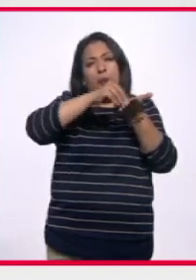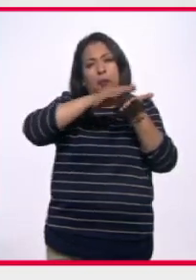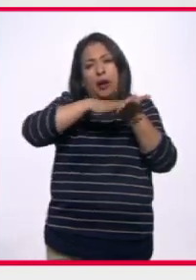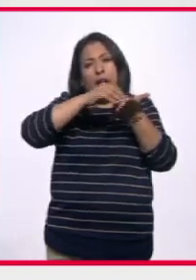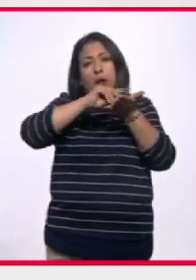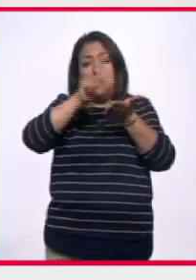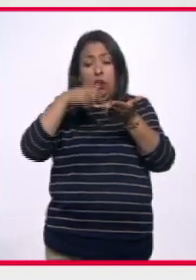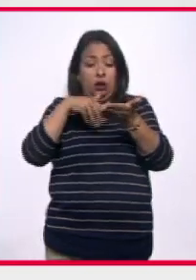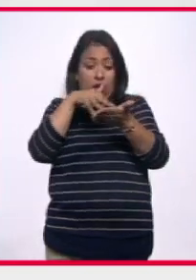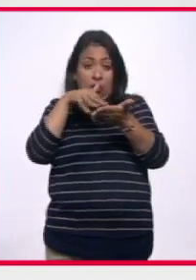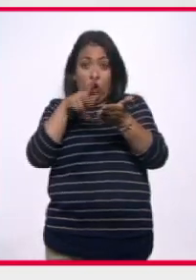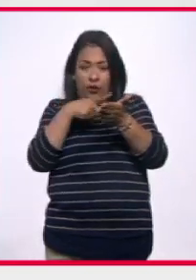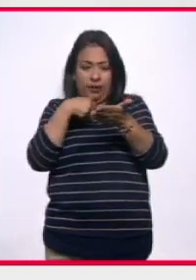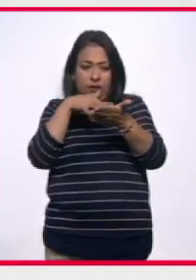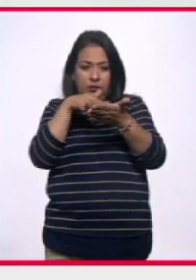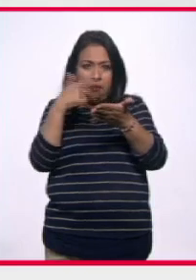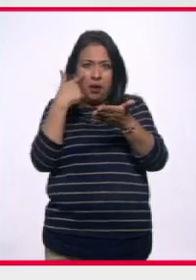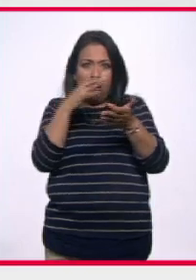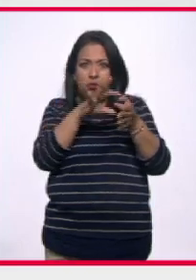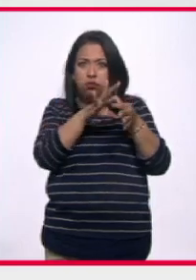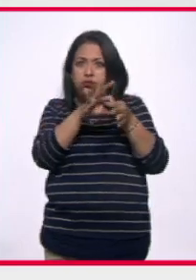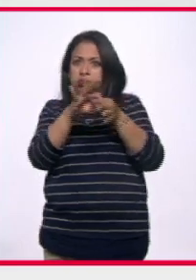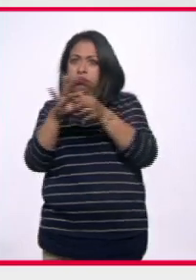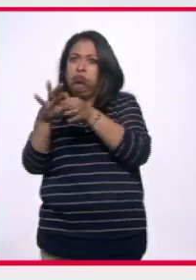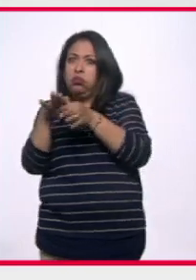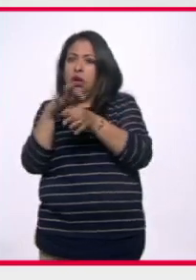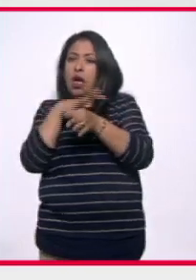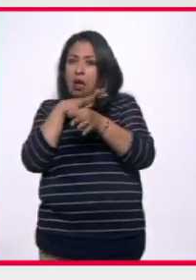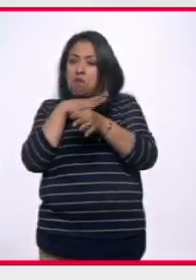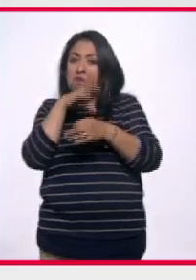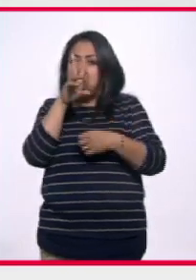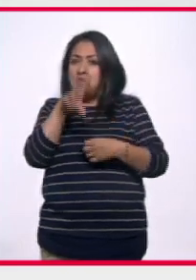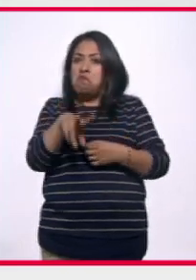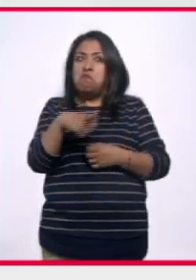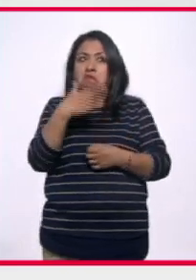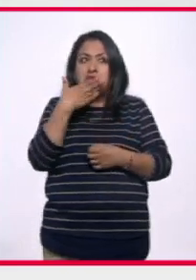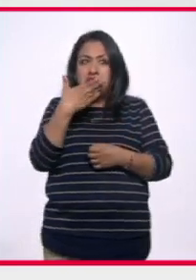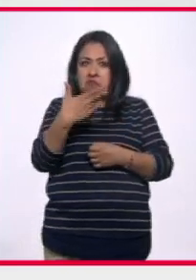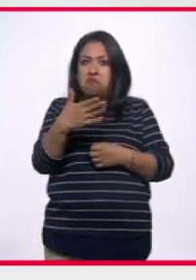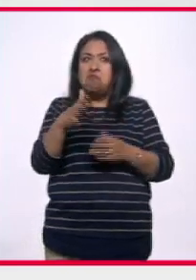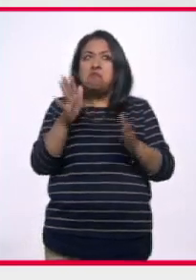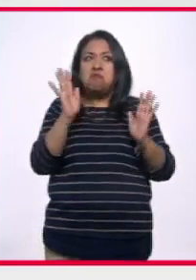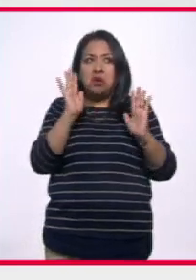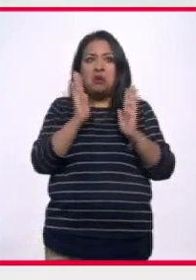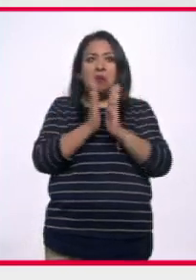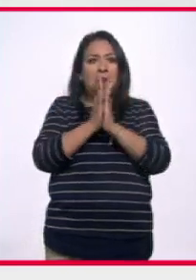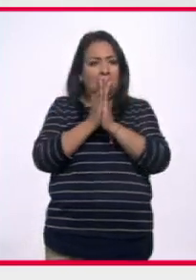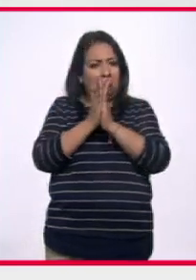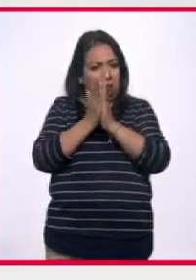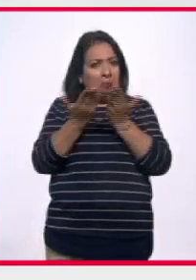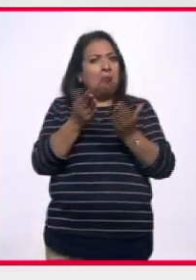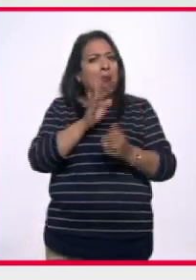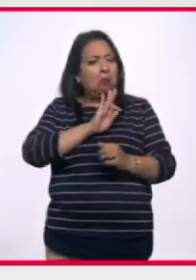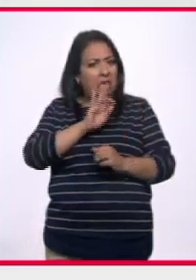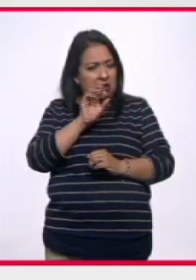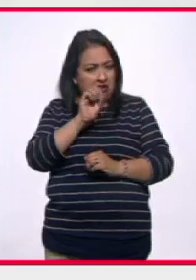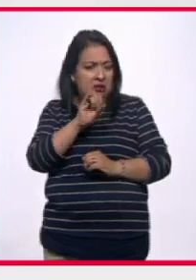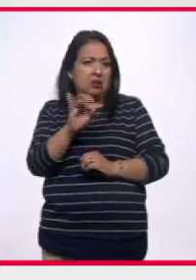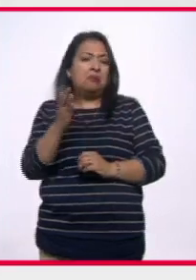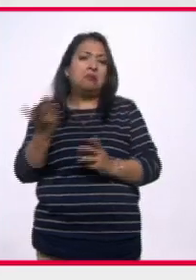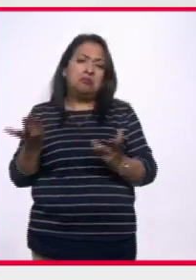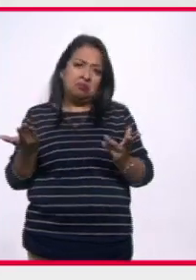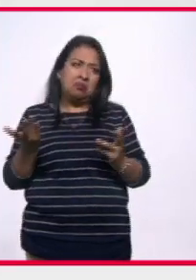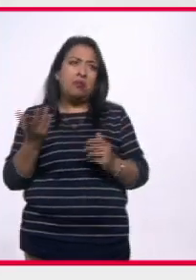releerlo me encontré que tenía un hilo conductor bastante lo sólido y que el libro funcionaba muy bien lo digo